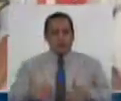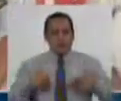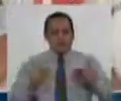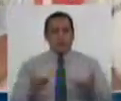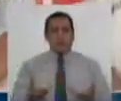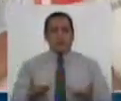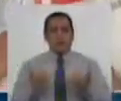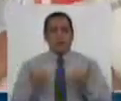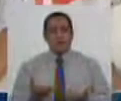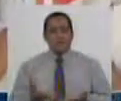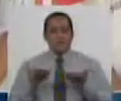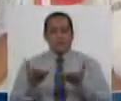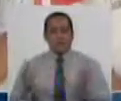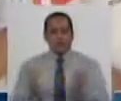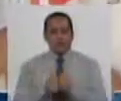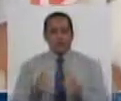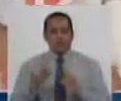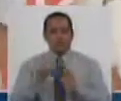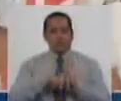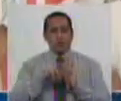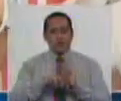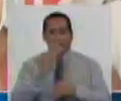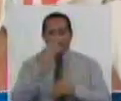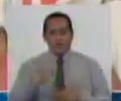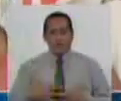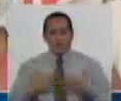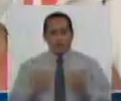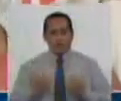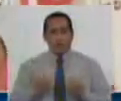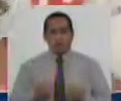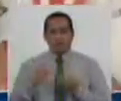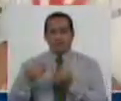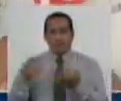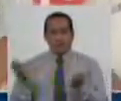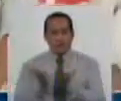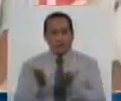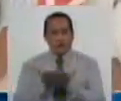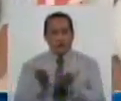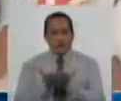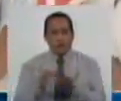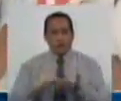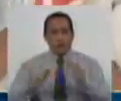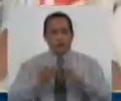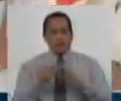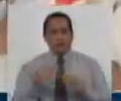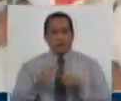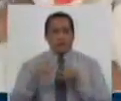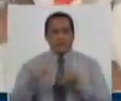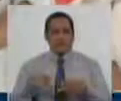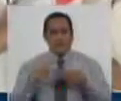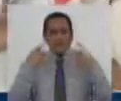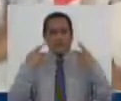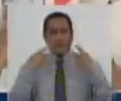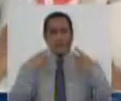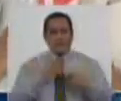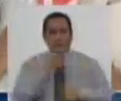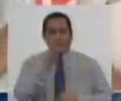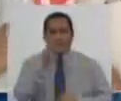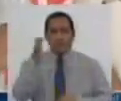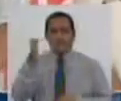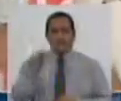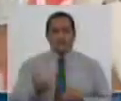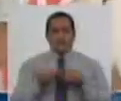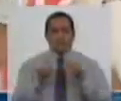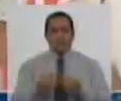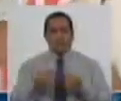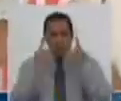posibilidad de llegar con Jaliwarma a los colegios públicos de todas las comunidades nativas de la Amazonía. Eso